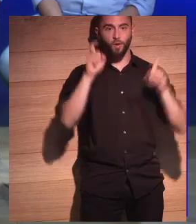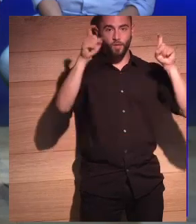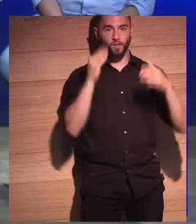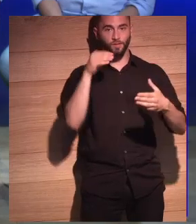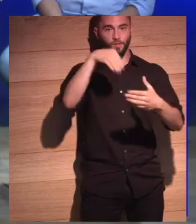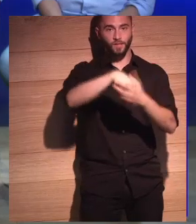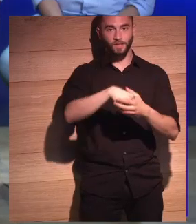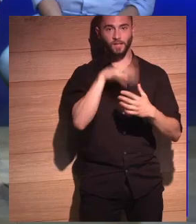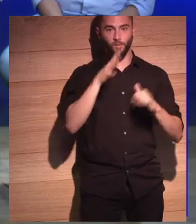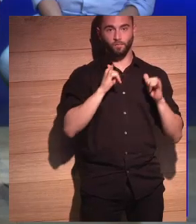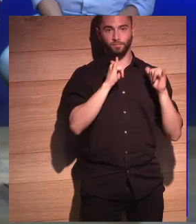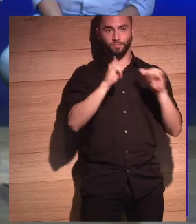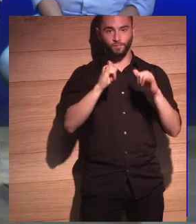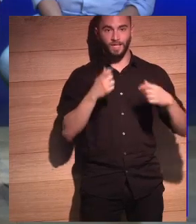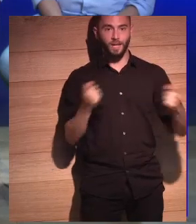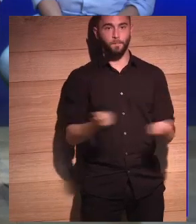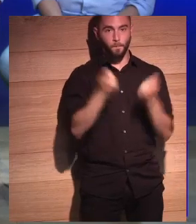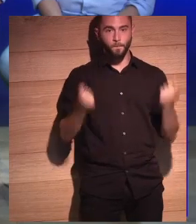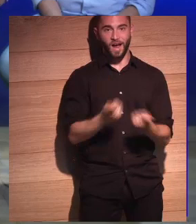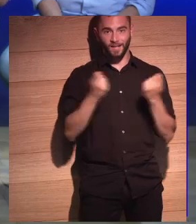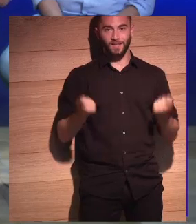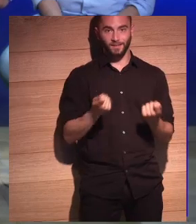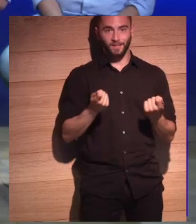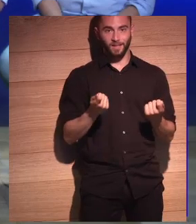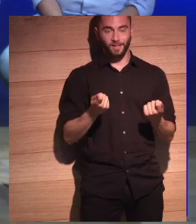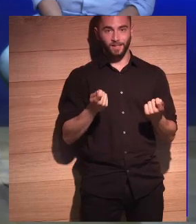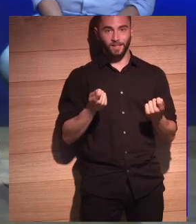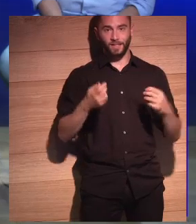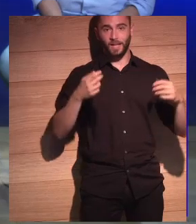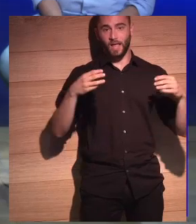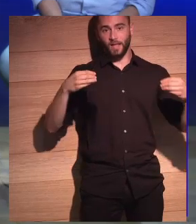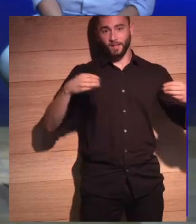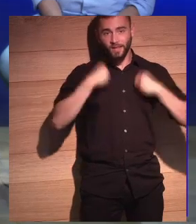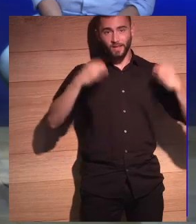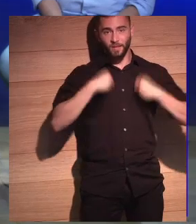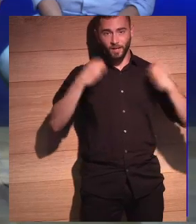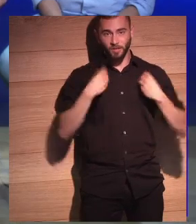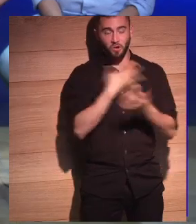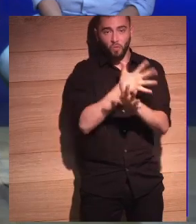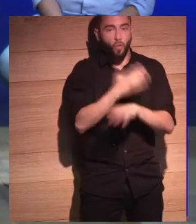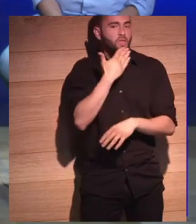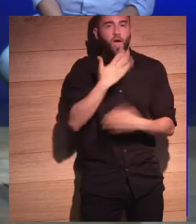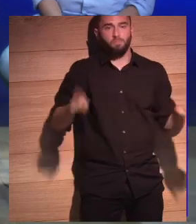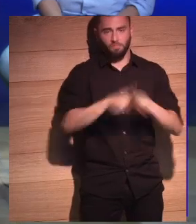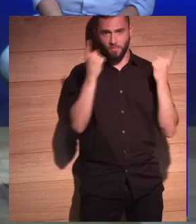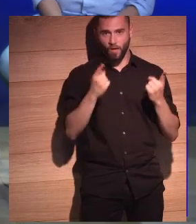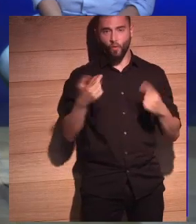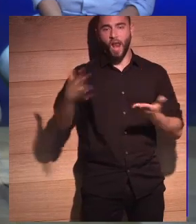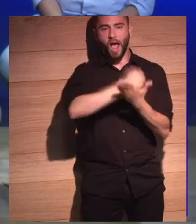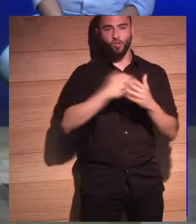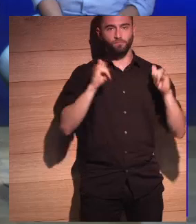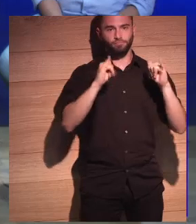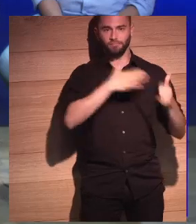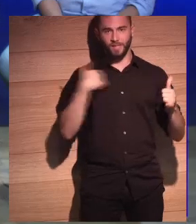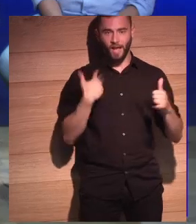viniendo del entretenimiento y del marketing. Y al fin y al cabo, la diversión y el juego nos gusta a cualquier edad, a todos nos gusta divertirnos y eso es un